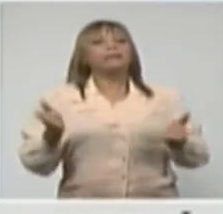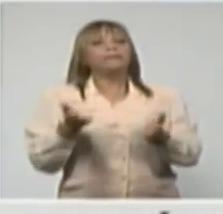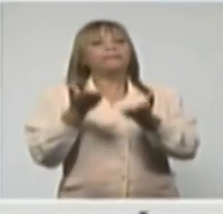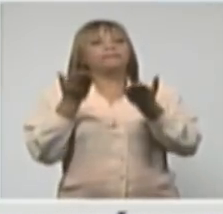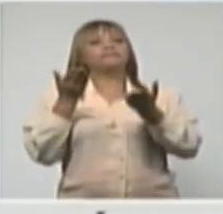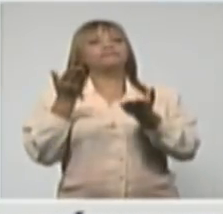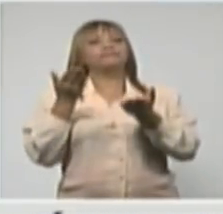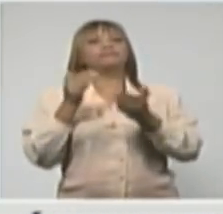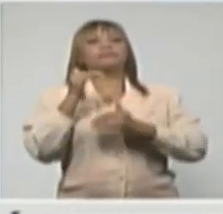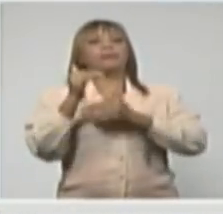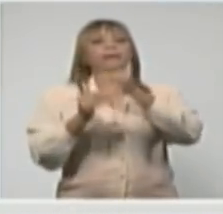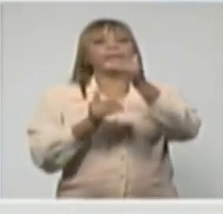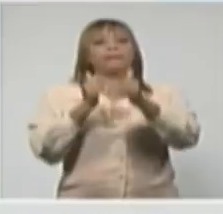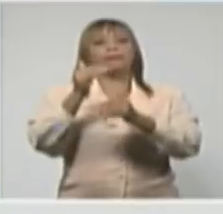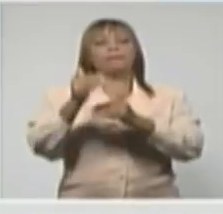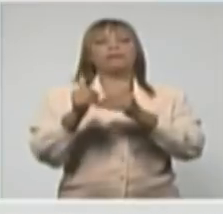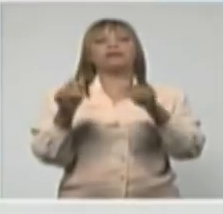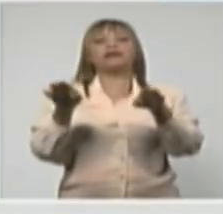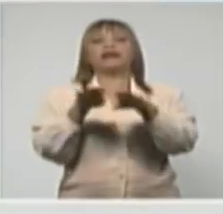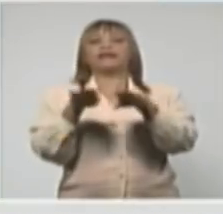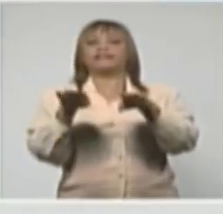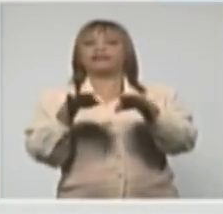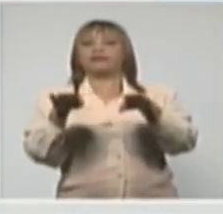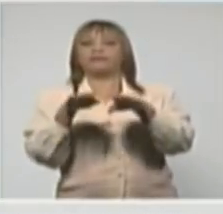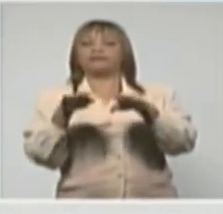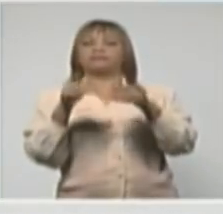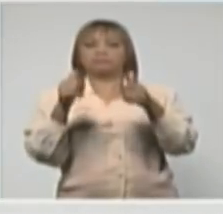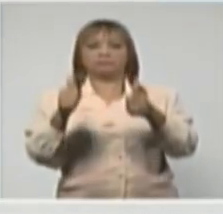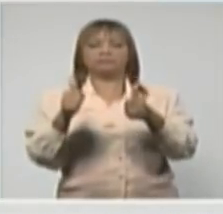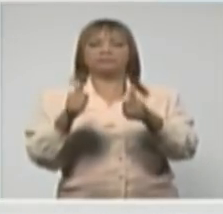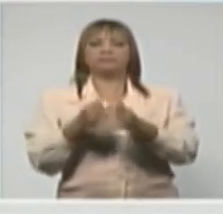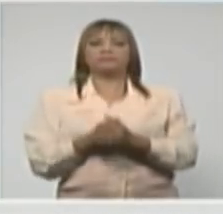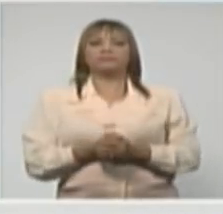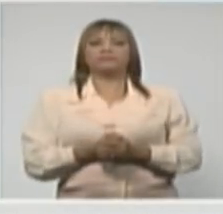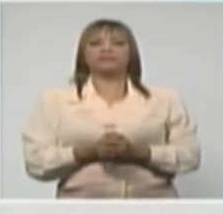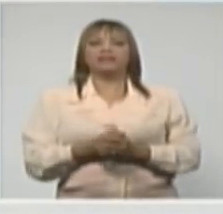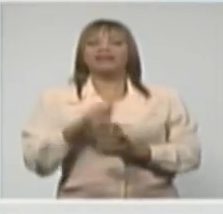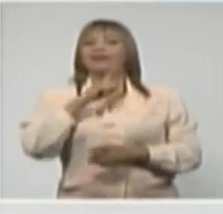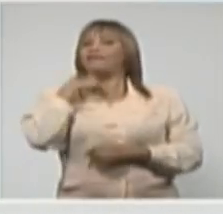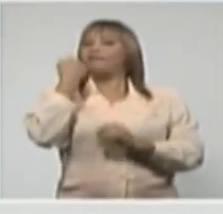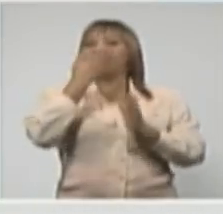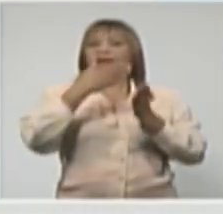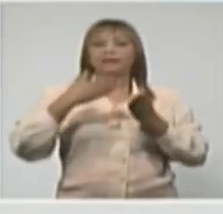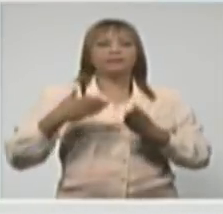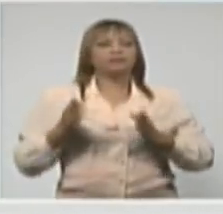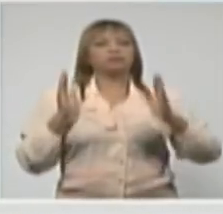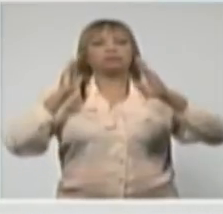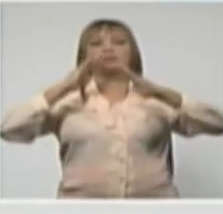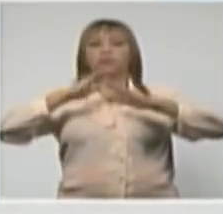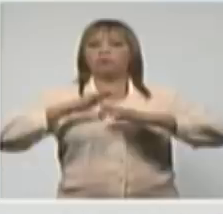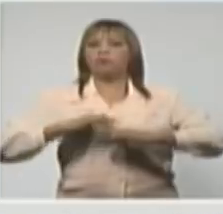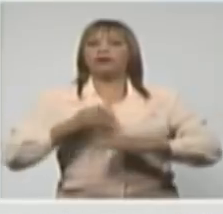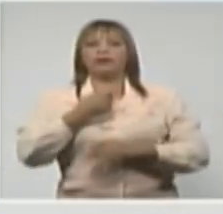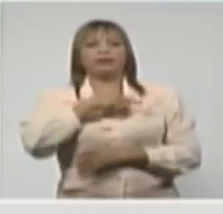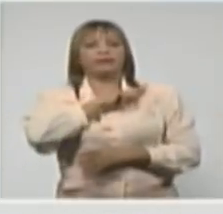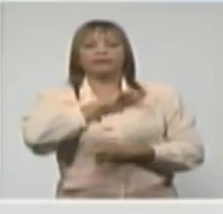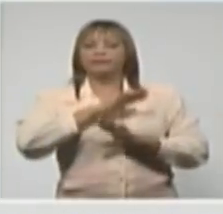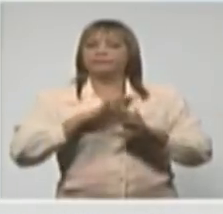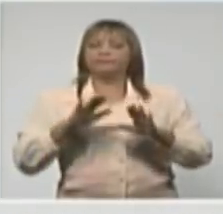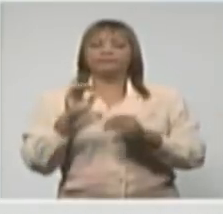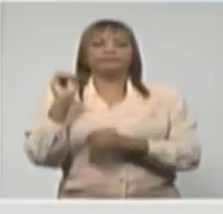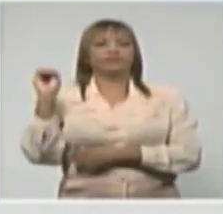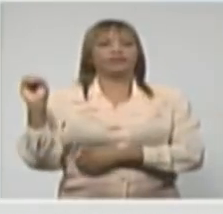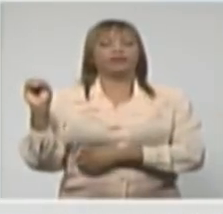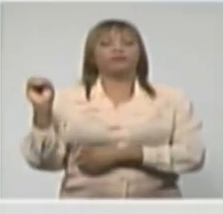estable. No tuvimos que lamentar ningún fallecimiento en el día de ayer, por lo tanto